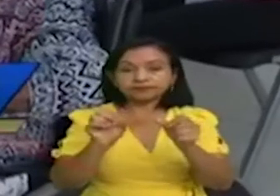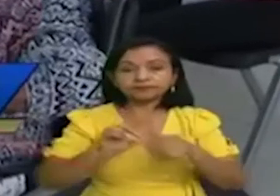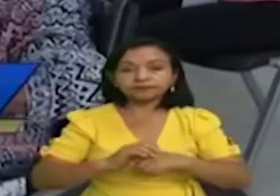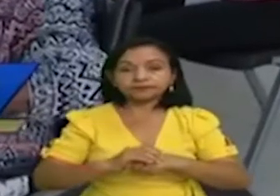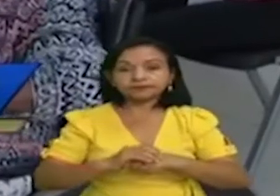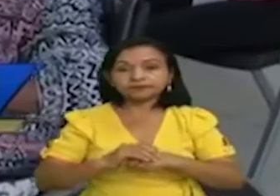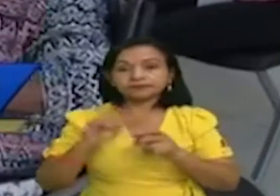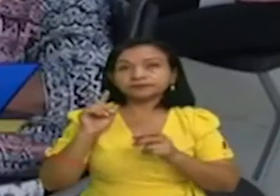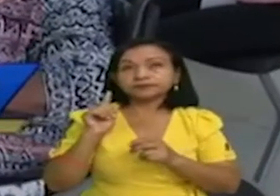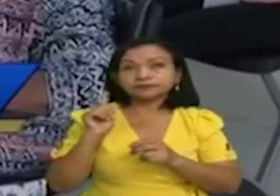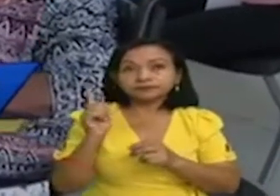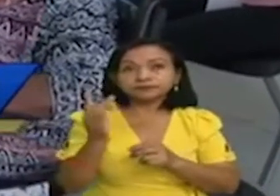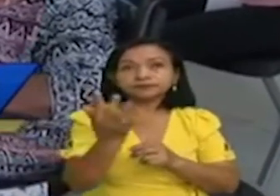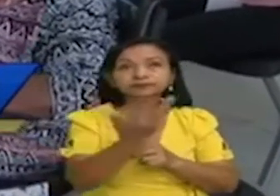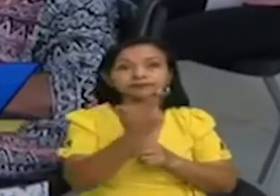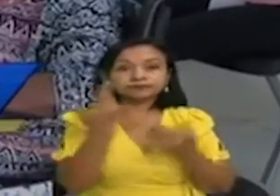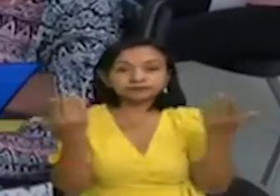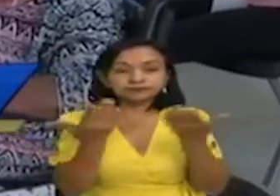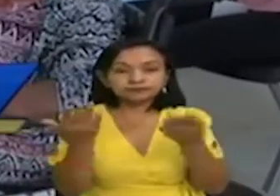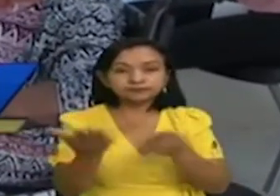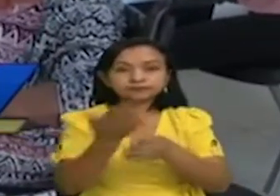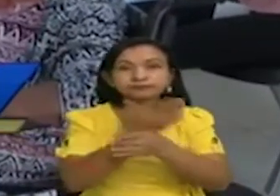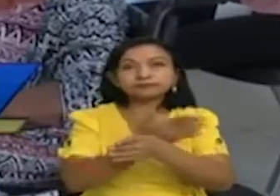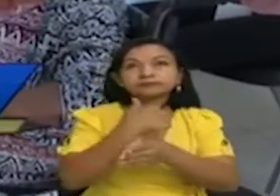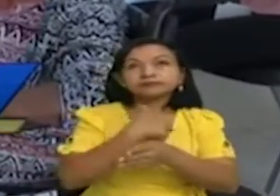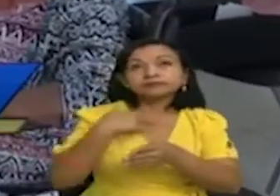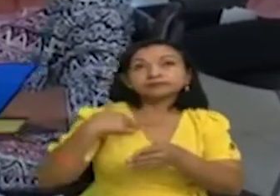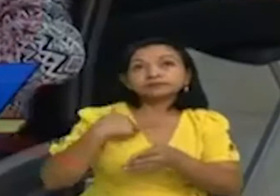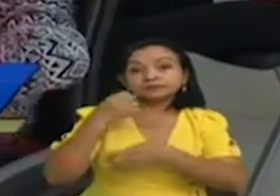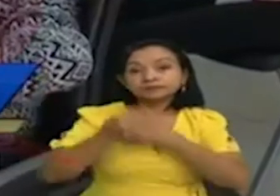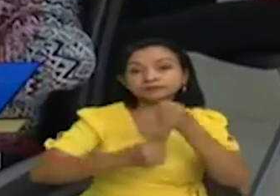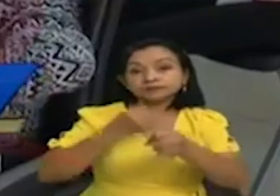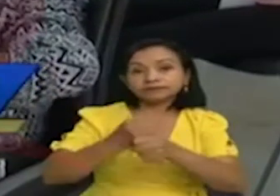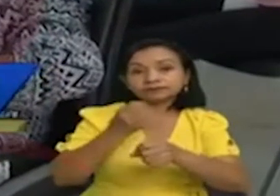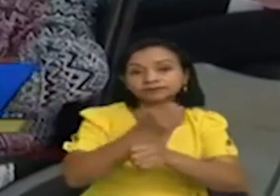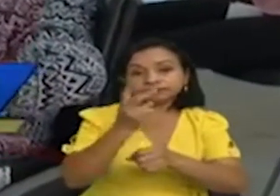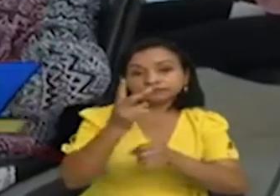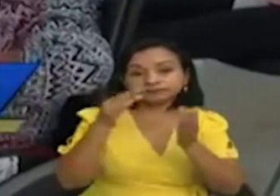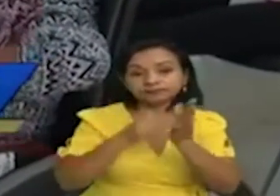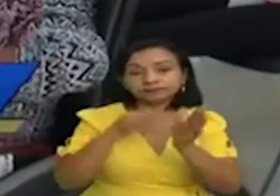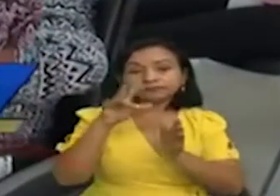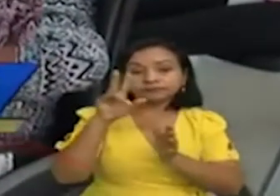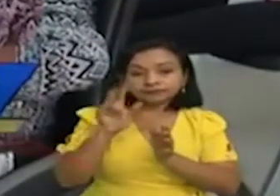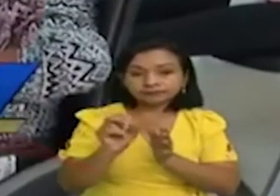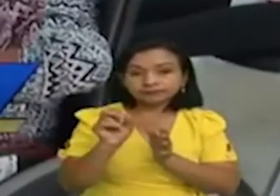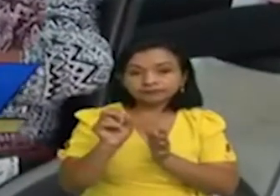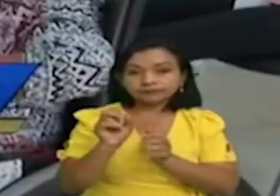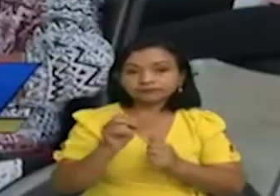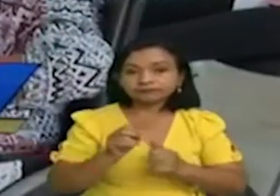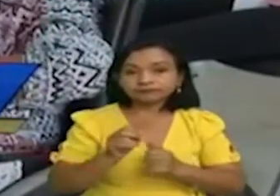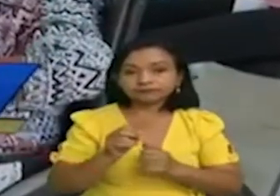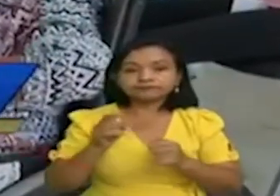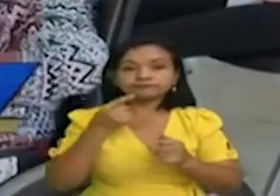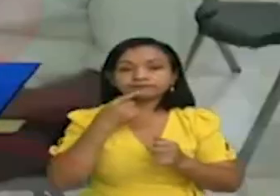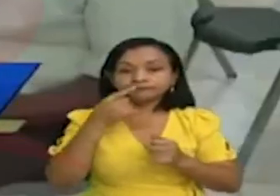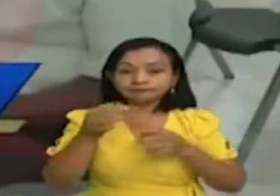Tal y como estaba previsto, este miércoles se continuó desarrollando la vacunación voluntaria contra el COVID-19 con el inoculante